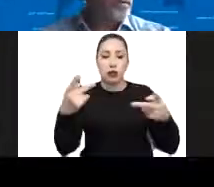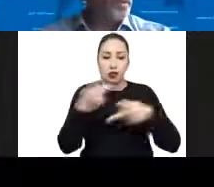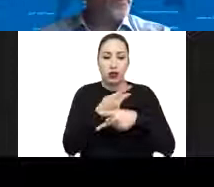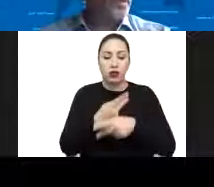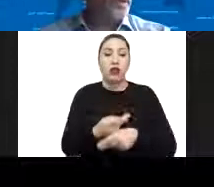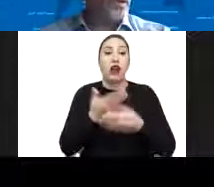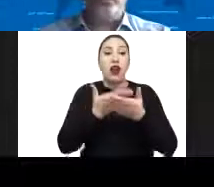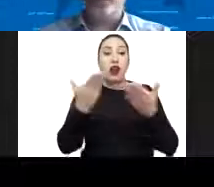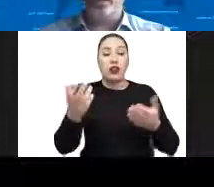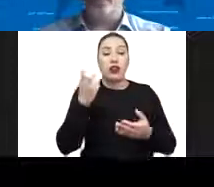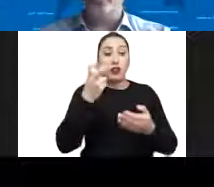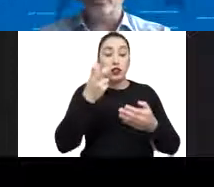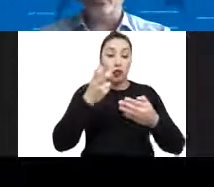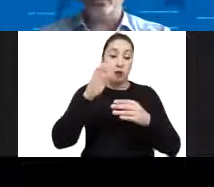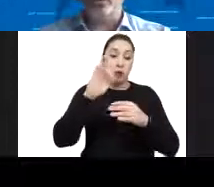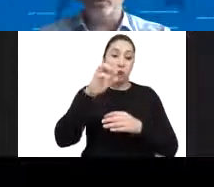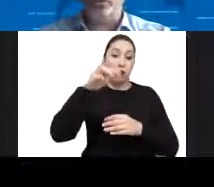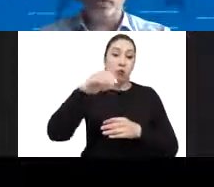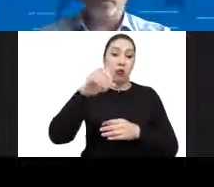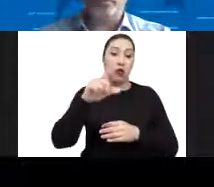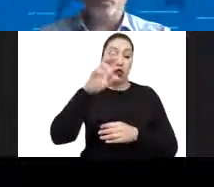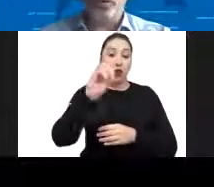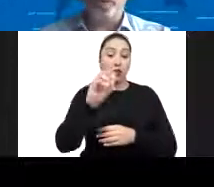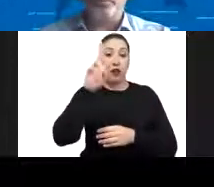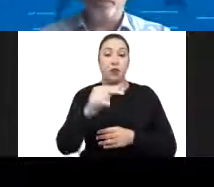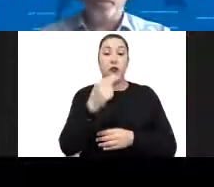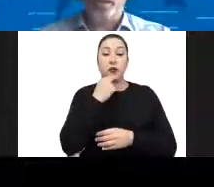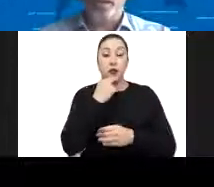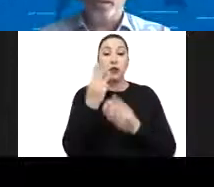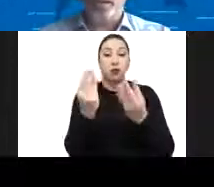obviamente ha funcionado en una situación en donde no hay